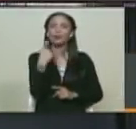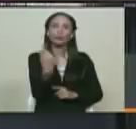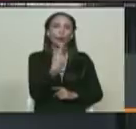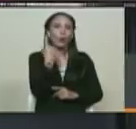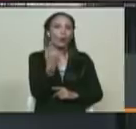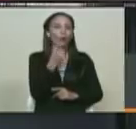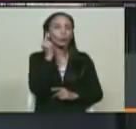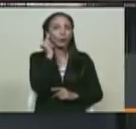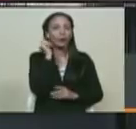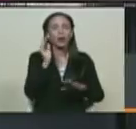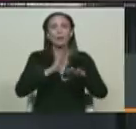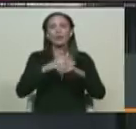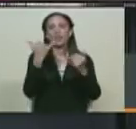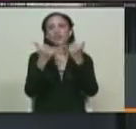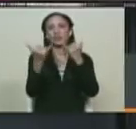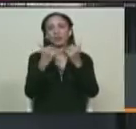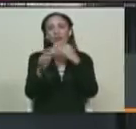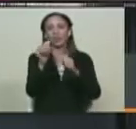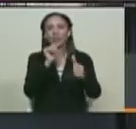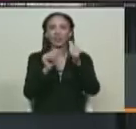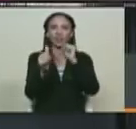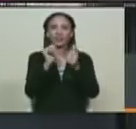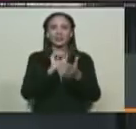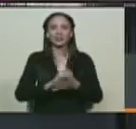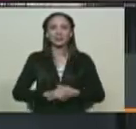Pues lo gastan en cerveza, ¿verdad?